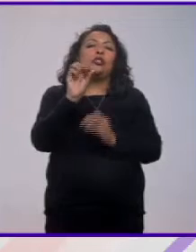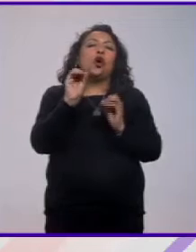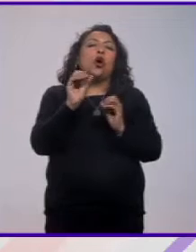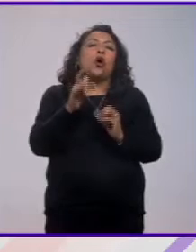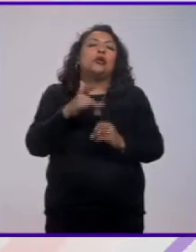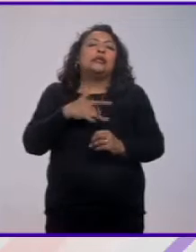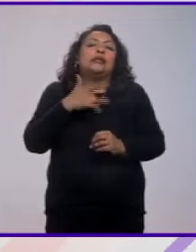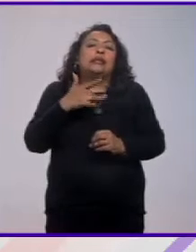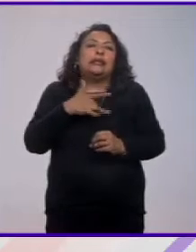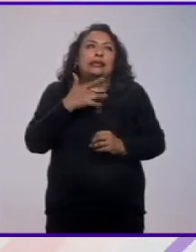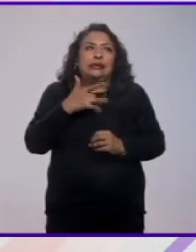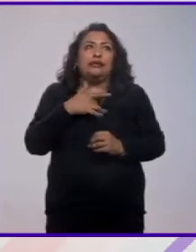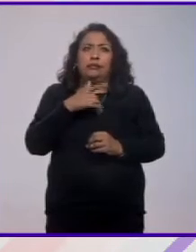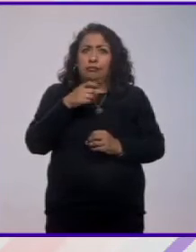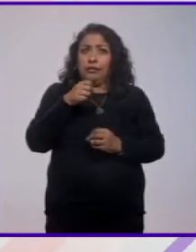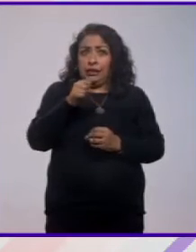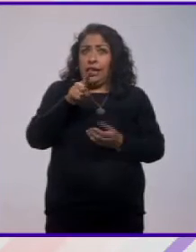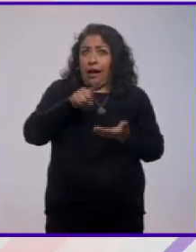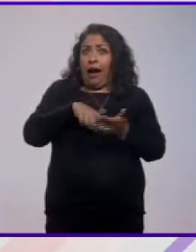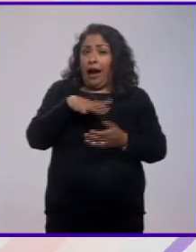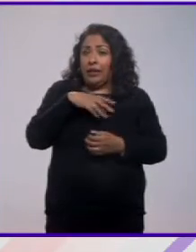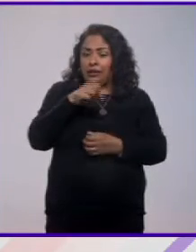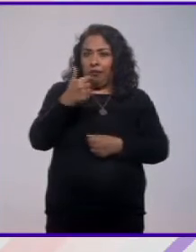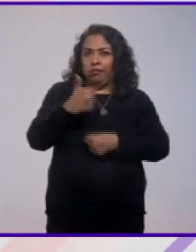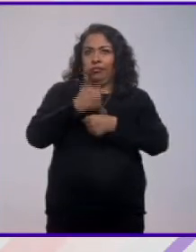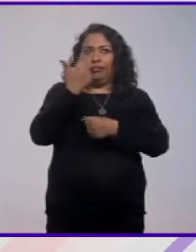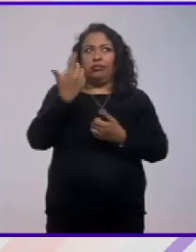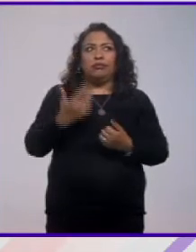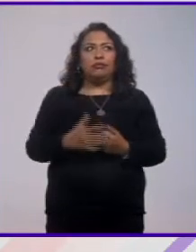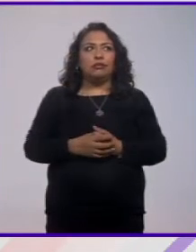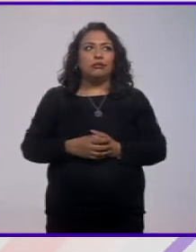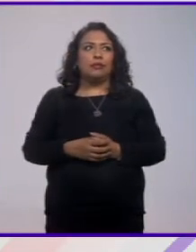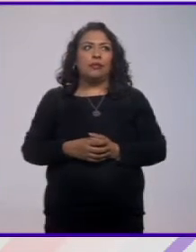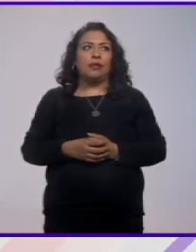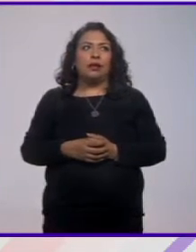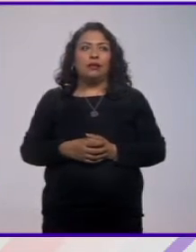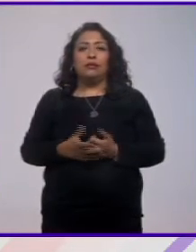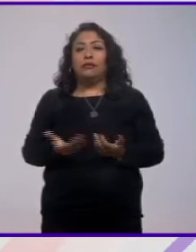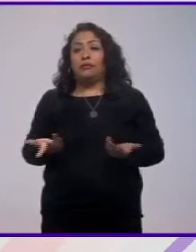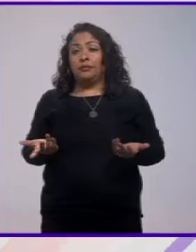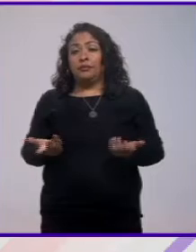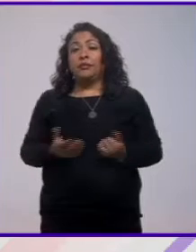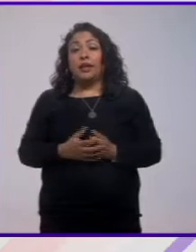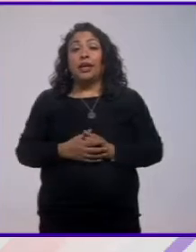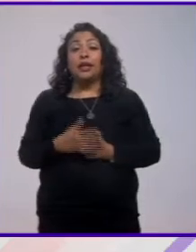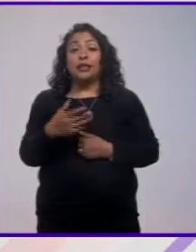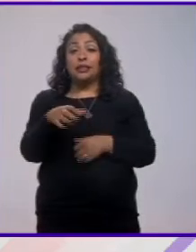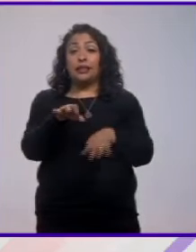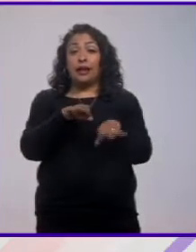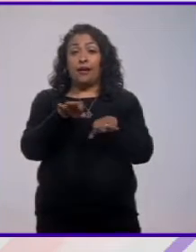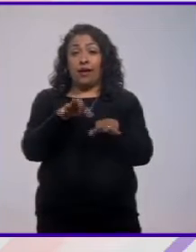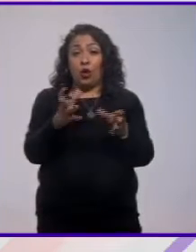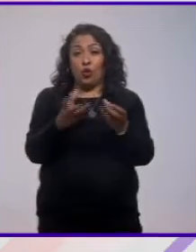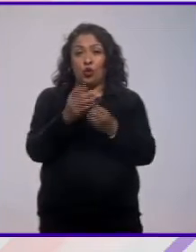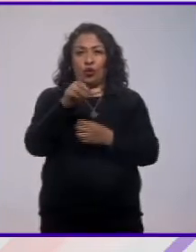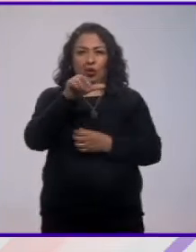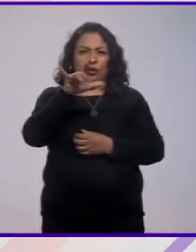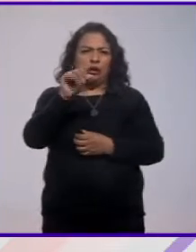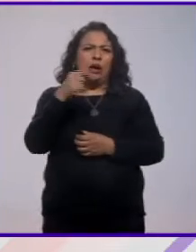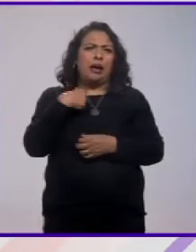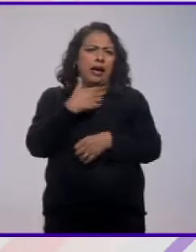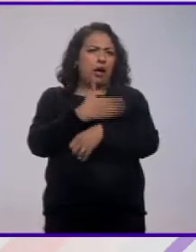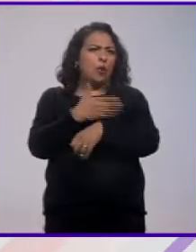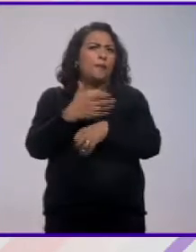que tengo, que sí tengo. Ya lo sabemos ahora. Y el trabajo con Lucía también me